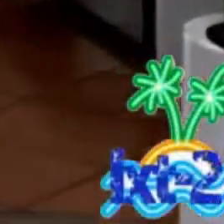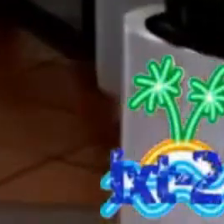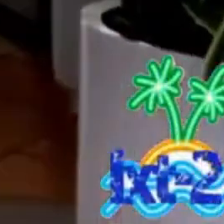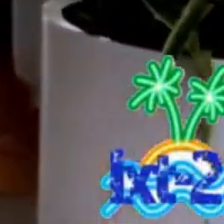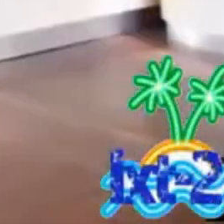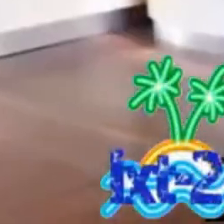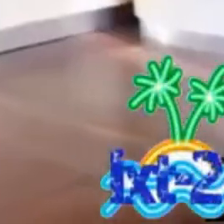V